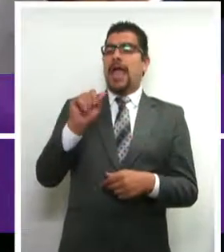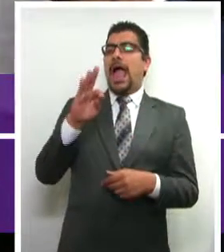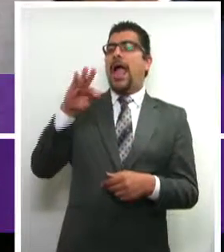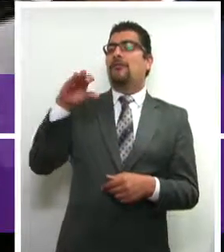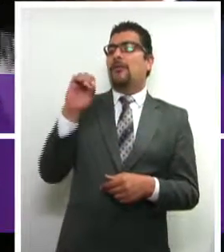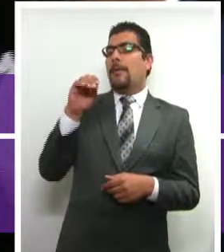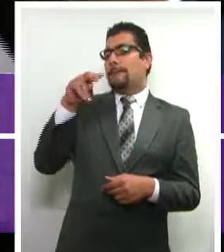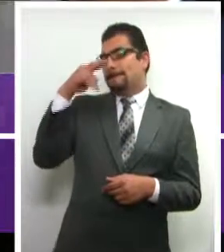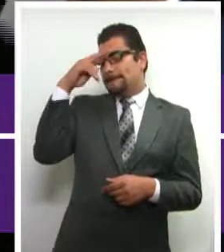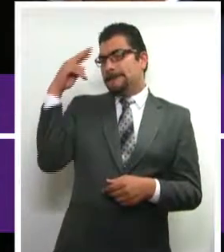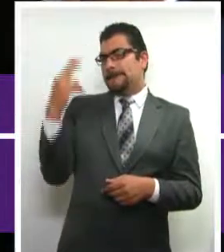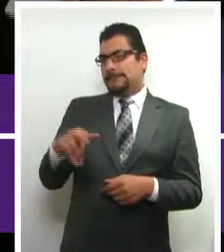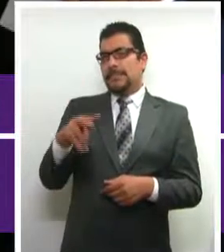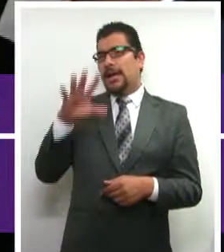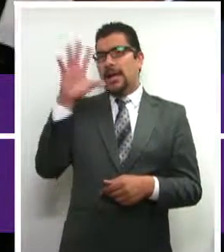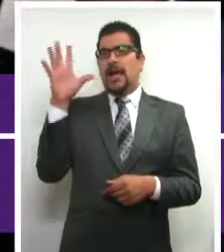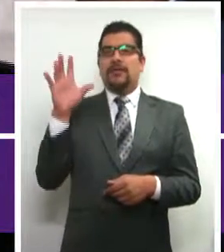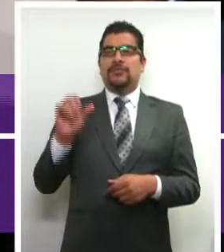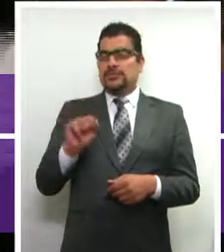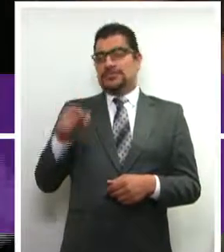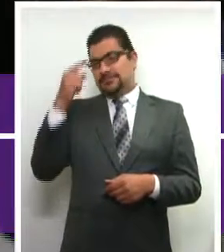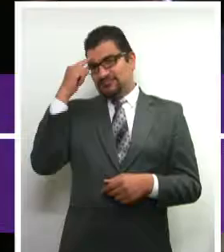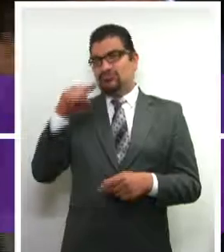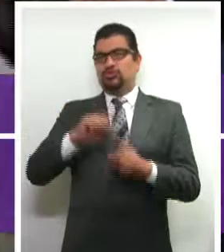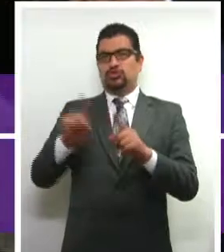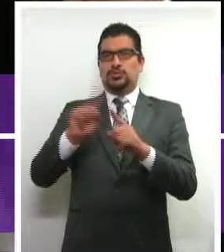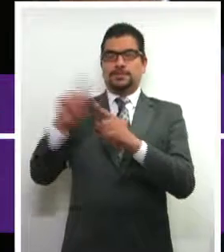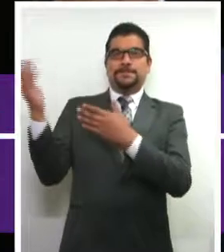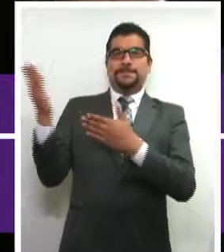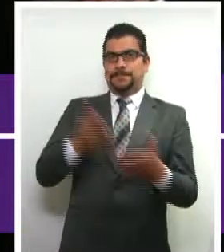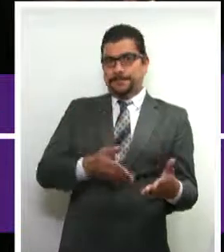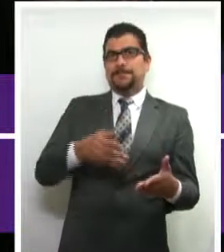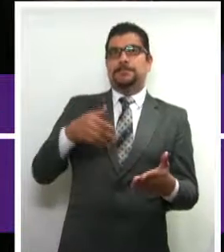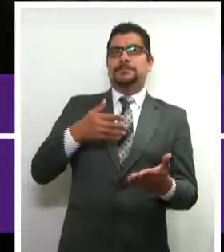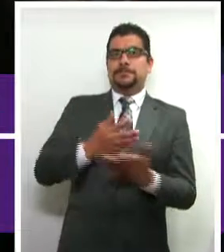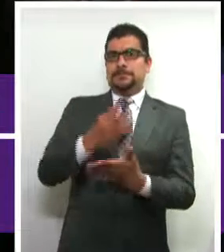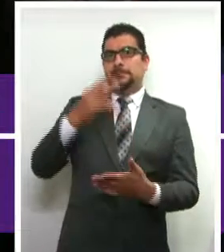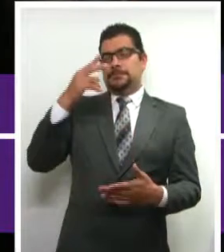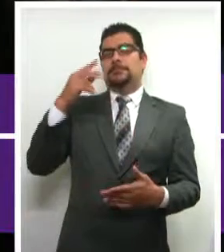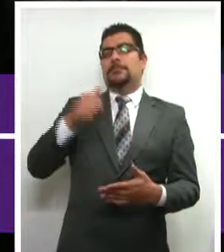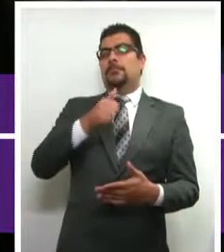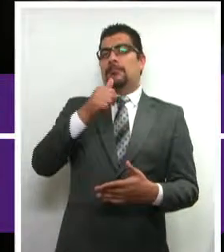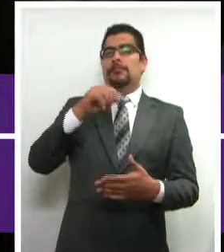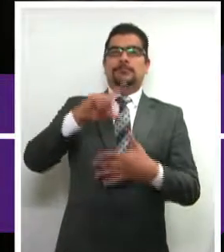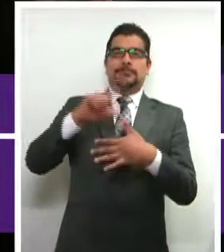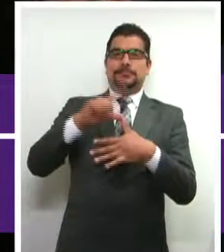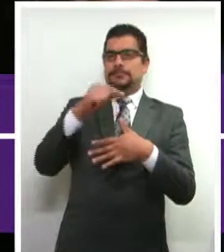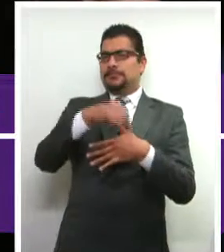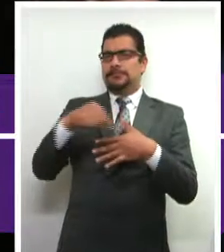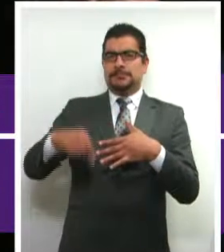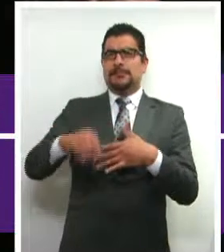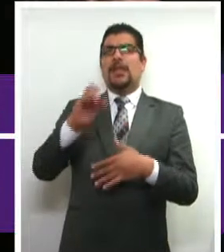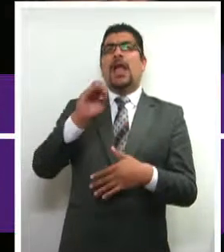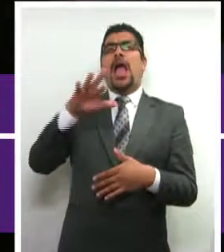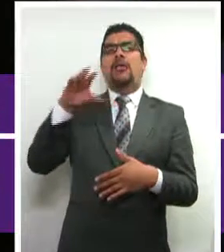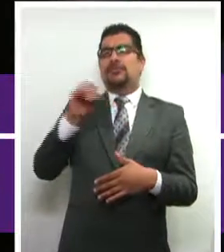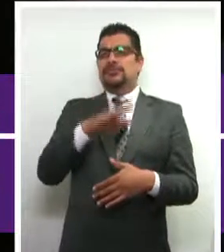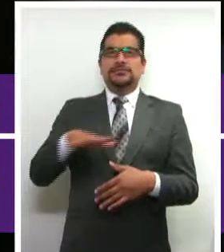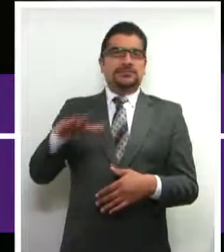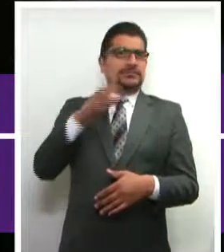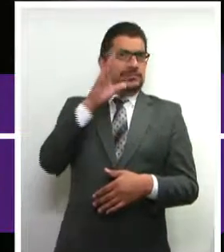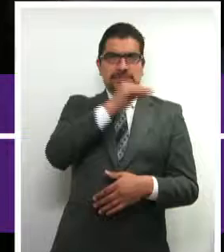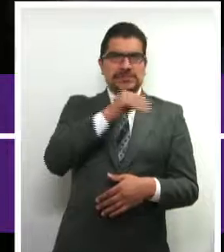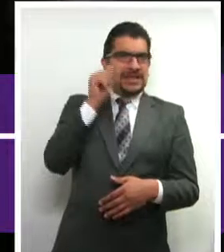afromexicanas. Las personas afrodescendientes en América Latina han sido durante siglos víctimas de